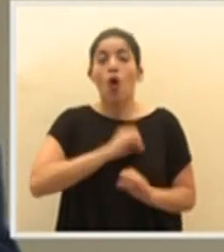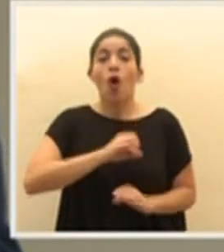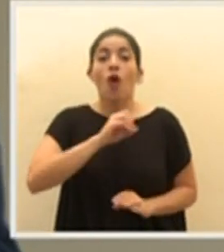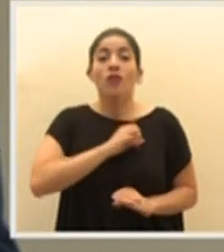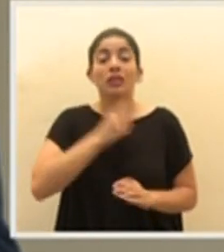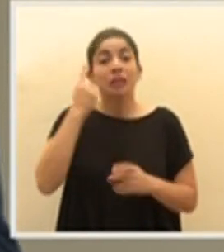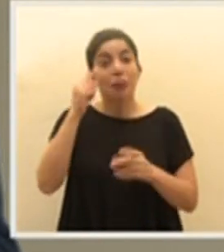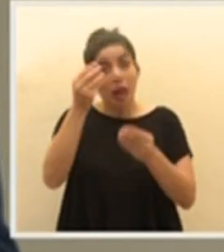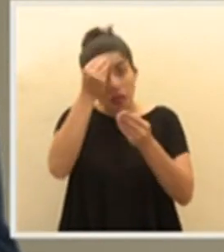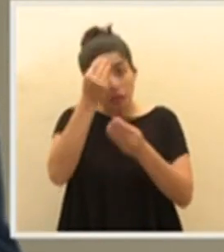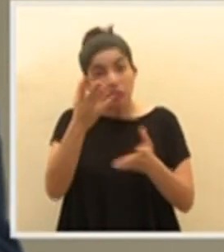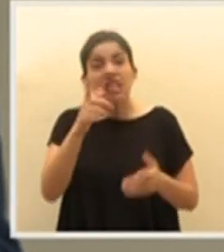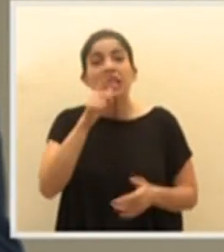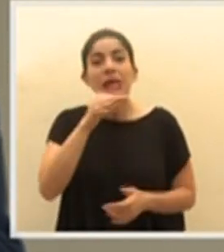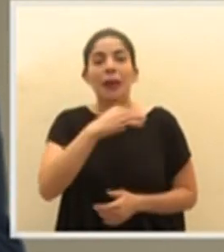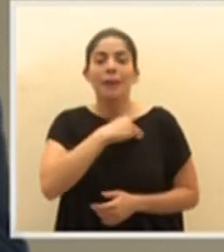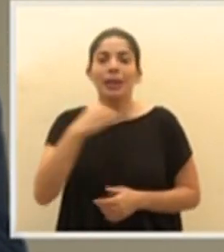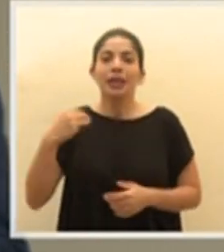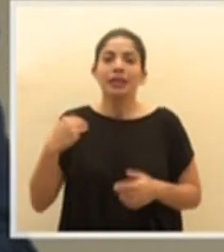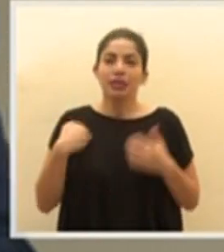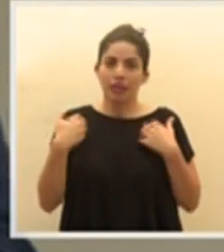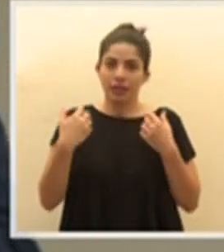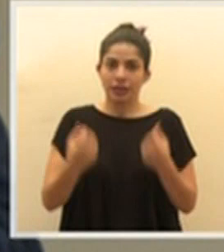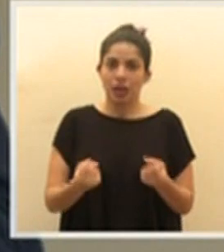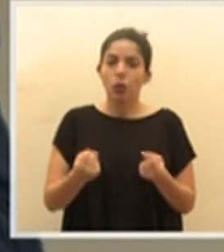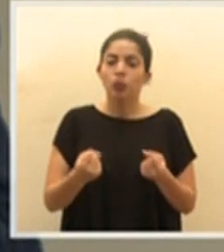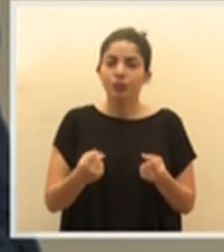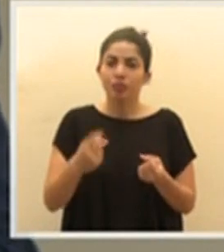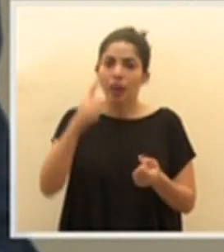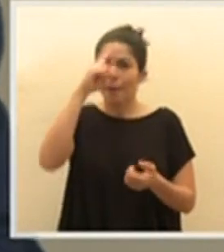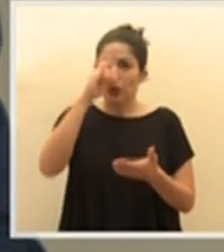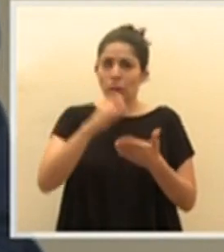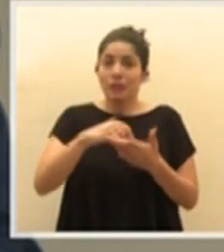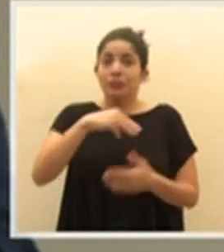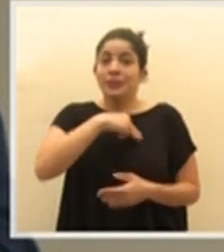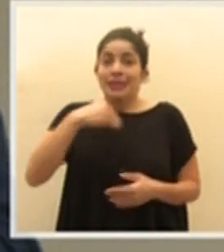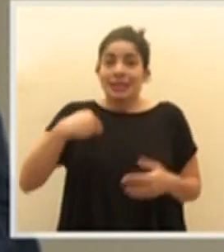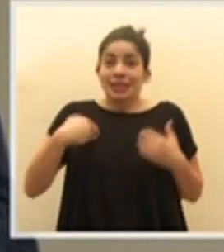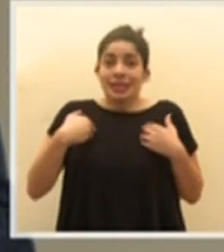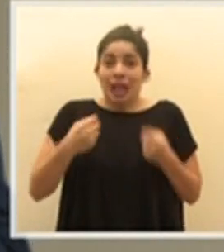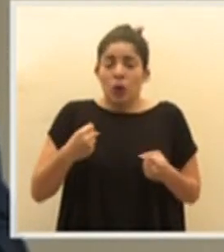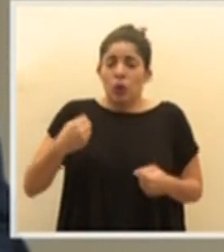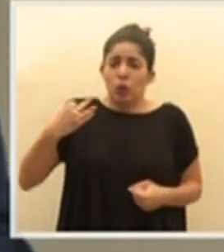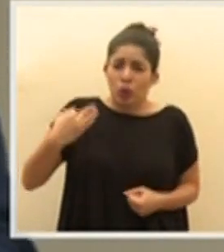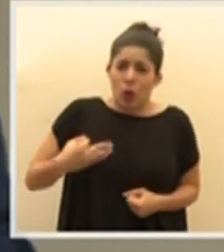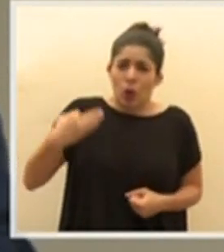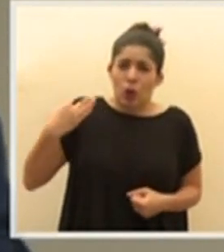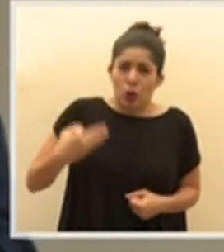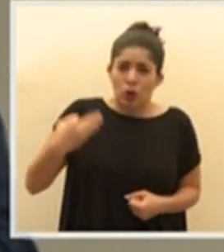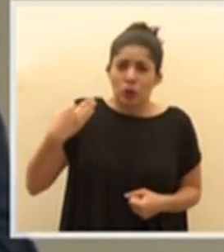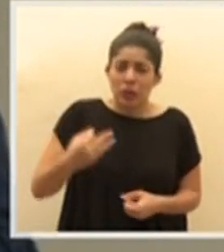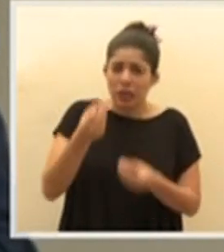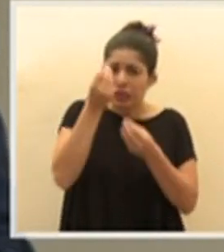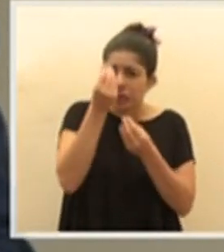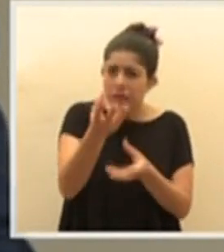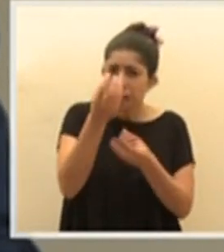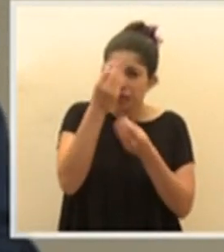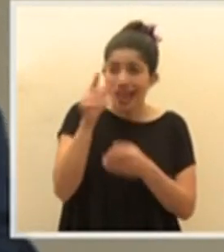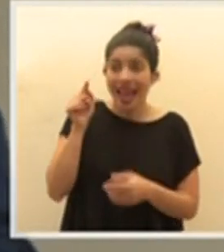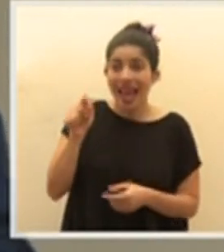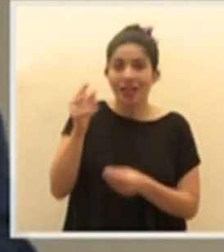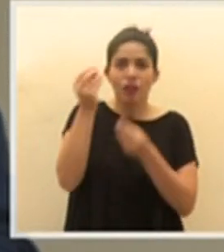para presentarlos es el Ministerio de Salud. Y por eso el ministro de Salud todos los días presenta esos datos. Esos son los